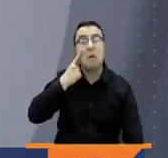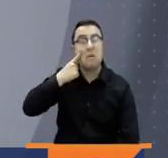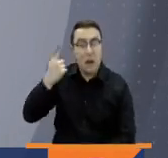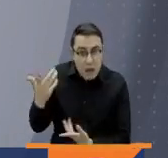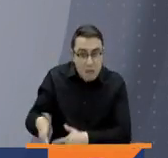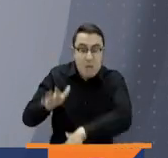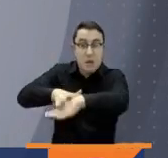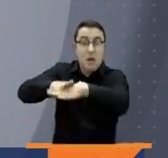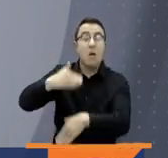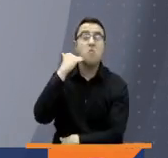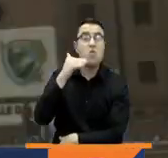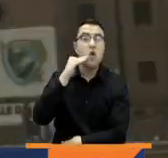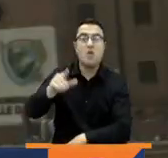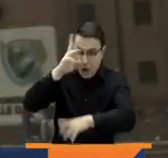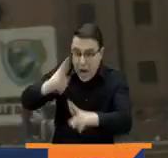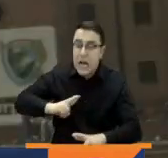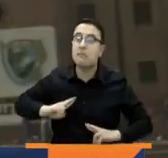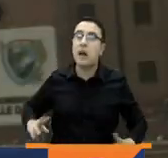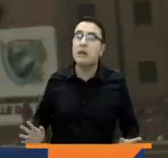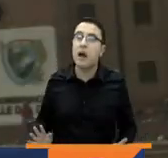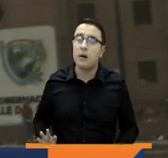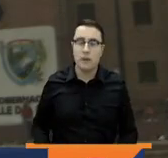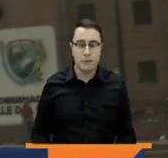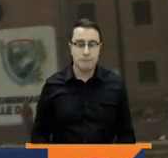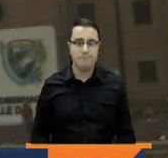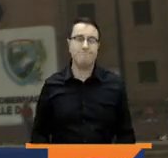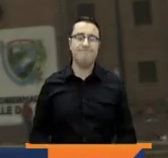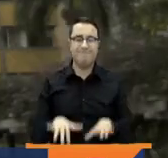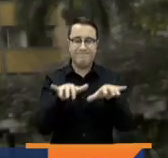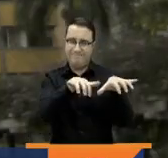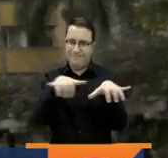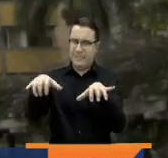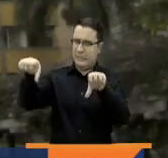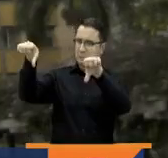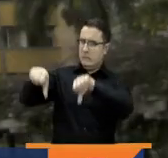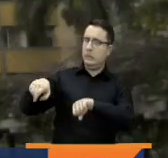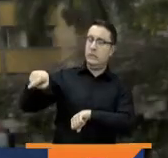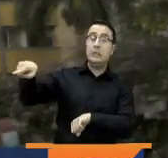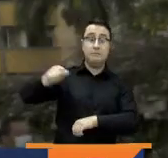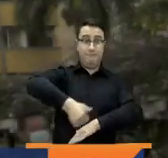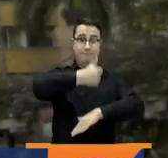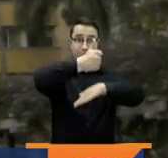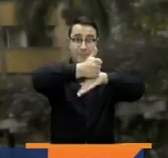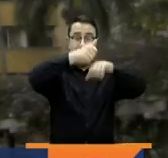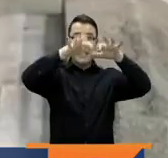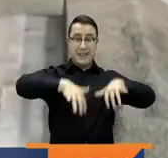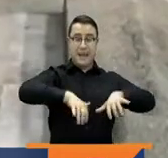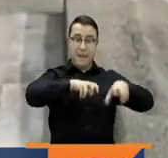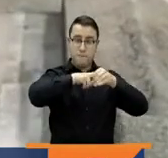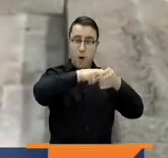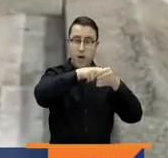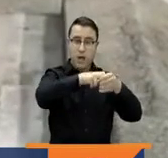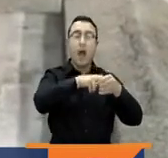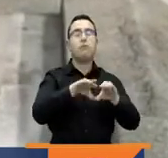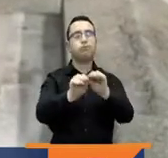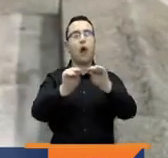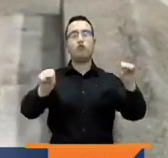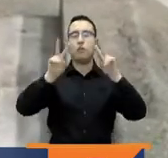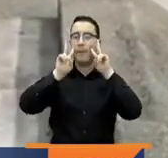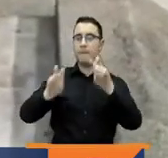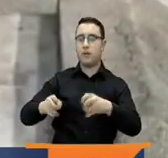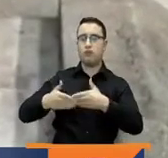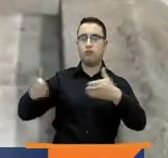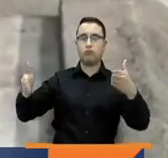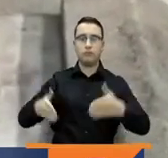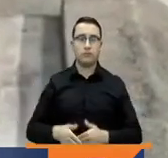sea mujer tiene que respetar. Ante el hecho, las directivas de la Secretaría de Movilidad anunciaron una investigación. Rechazamos rotundamente desde